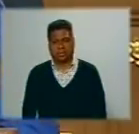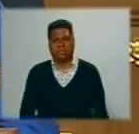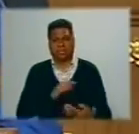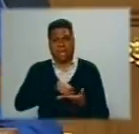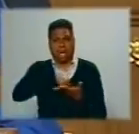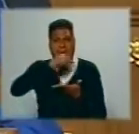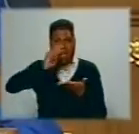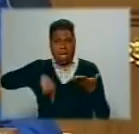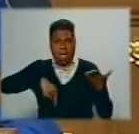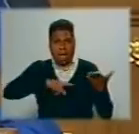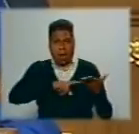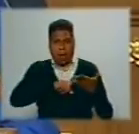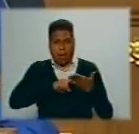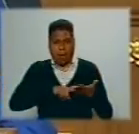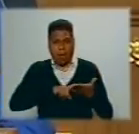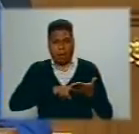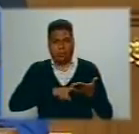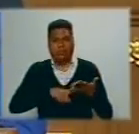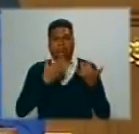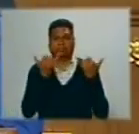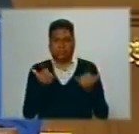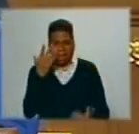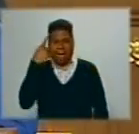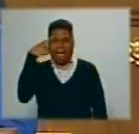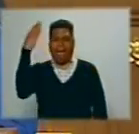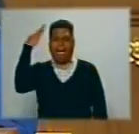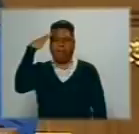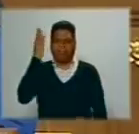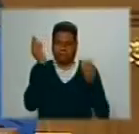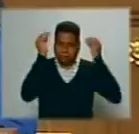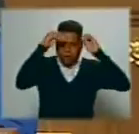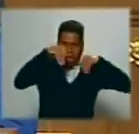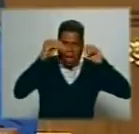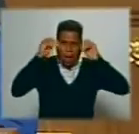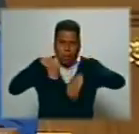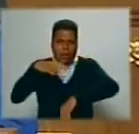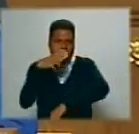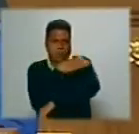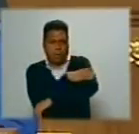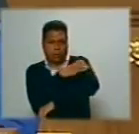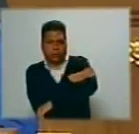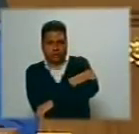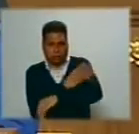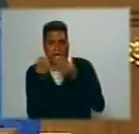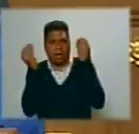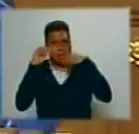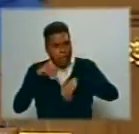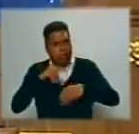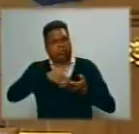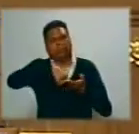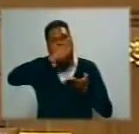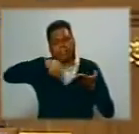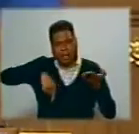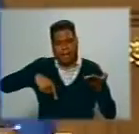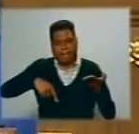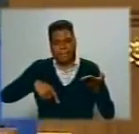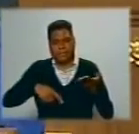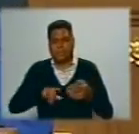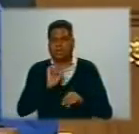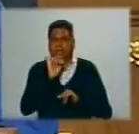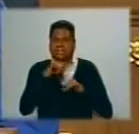acuerdos que ya habían sido consensuados con los sectores de la derecha y que a punto de